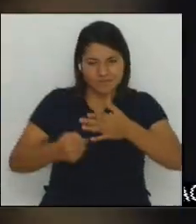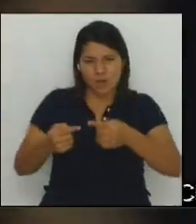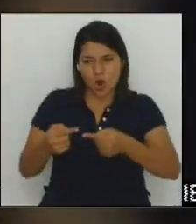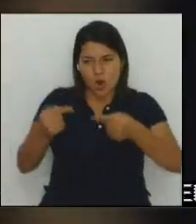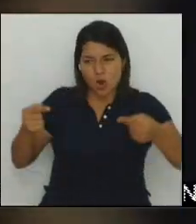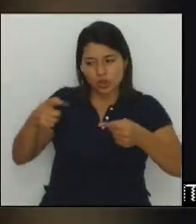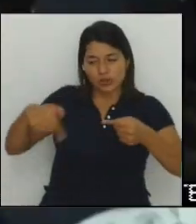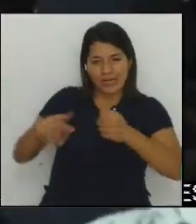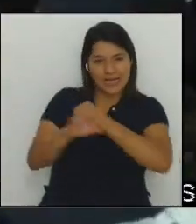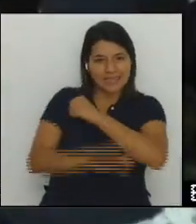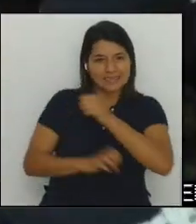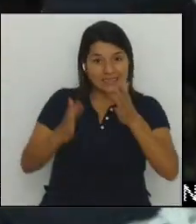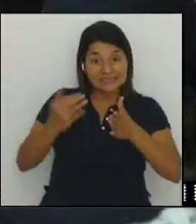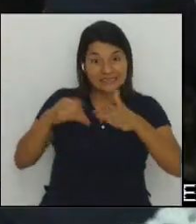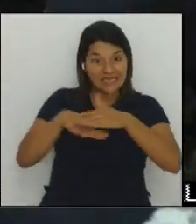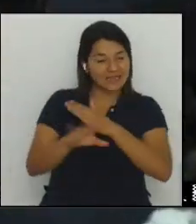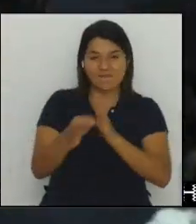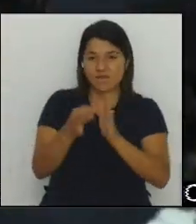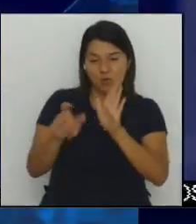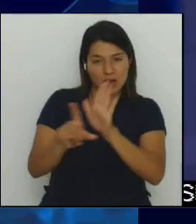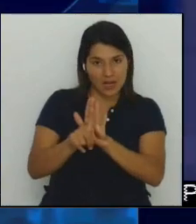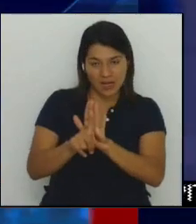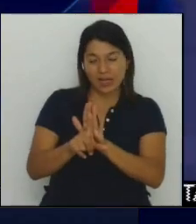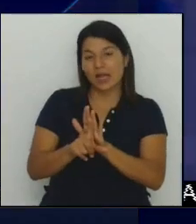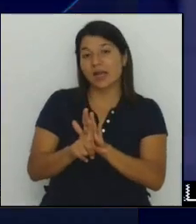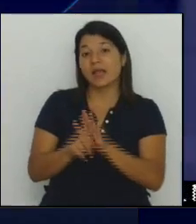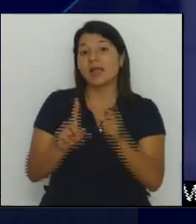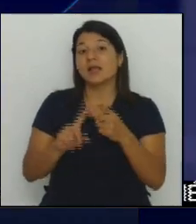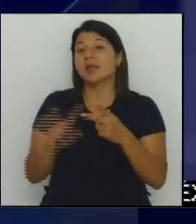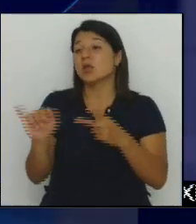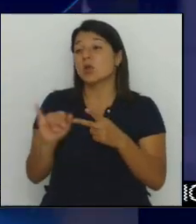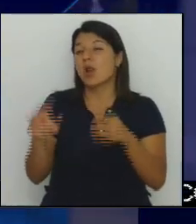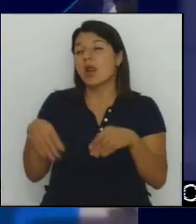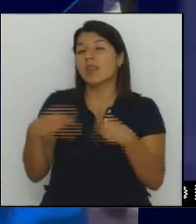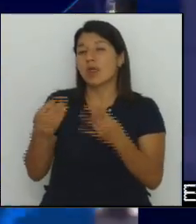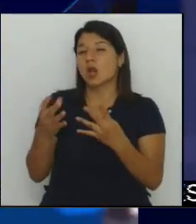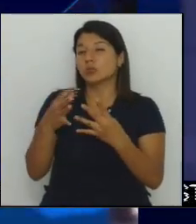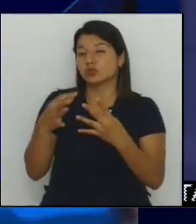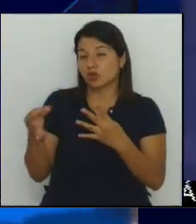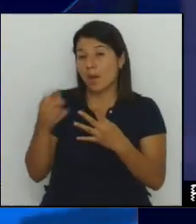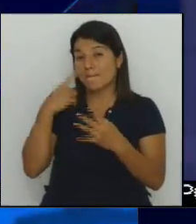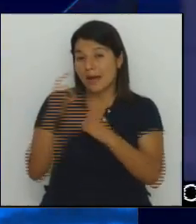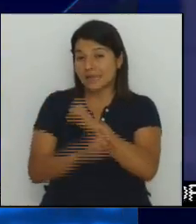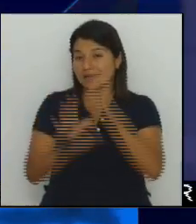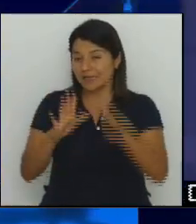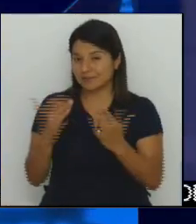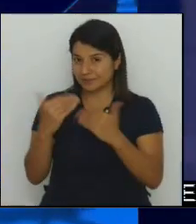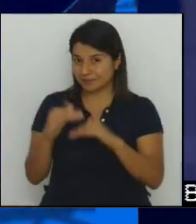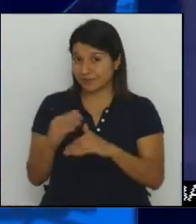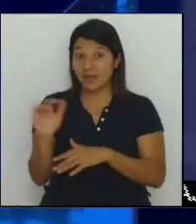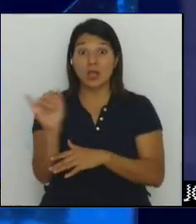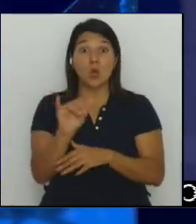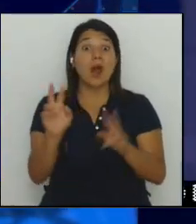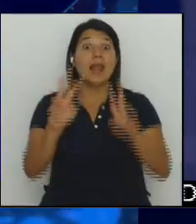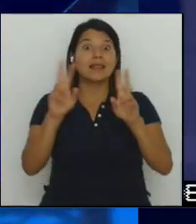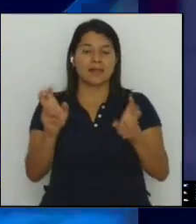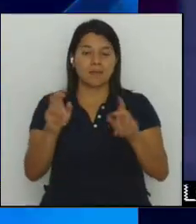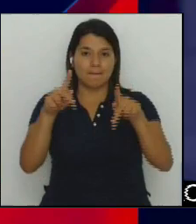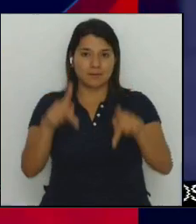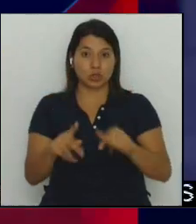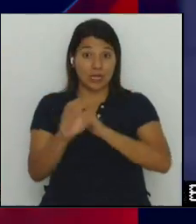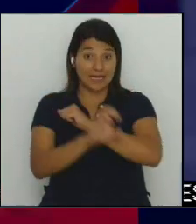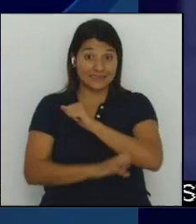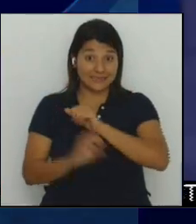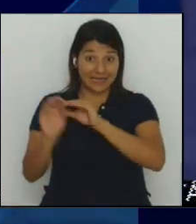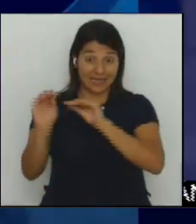nuevas vías legales para los migrantes. Y también en temas migratorios, en Colombia hay expectativas sobre cómo van a